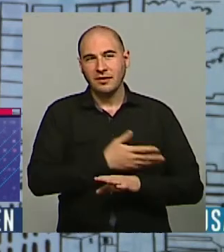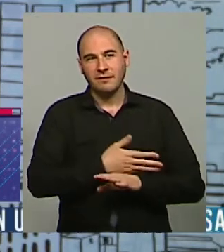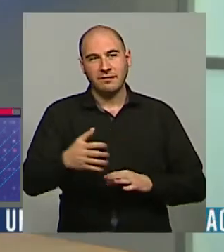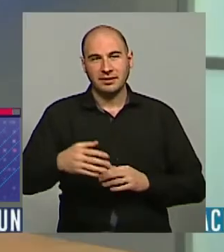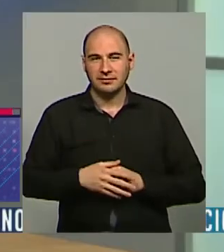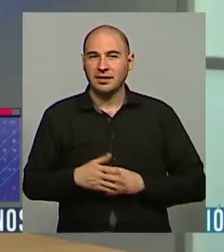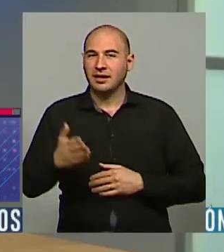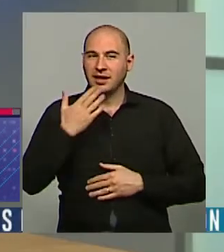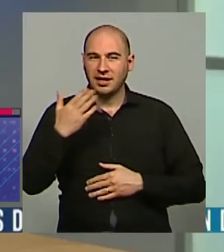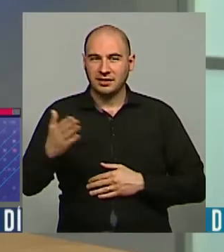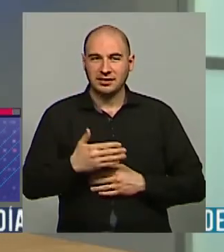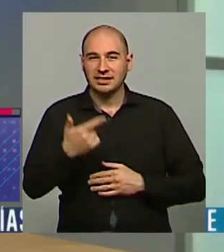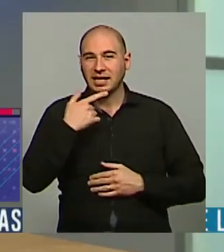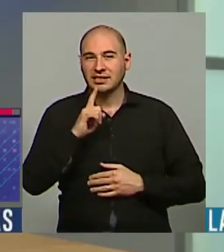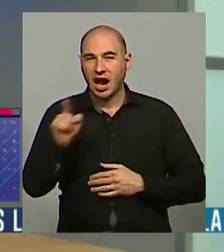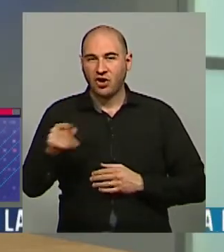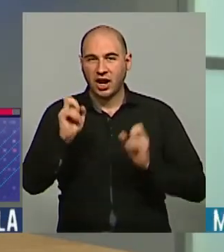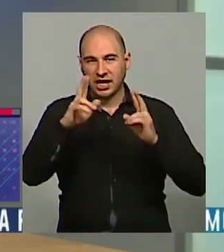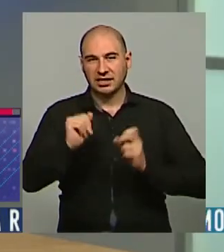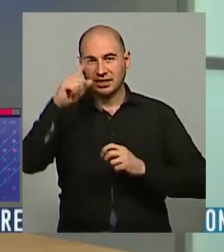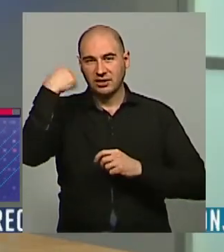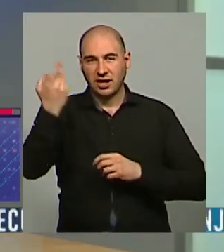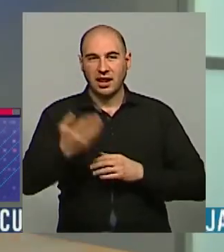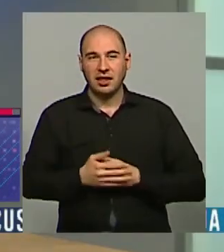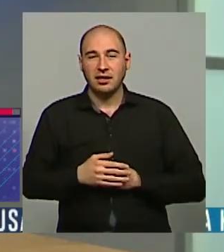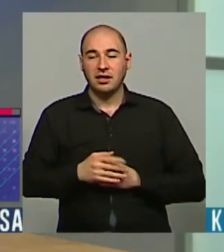para largo. Bueno, muchas gracias. Santiago Prón, analista internacional, con nosotros.